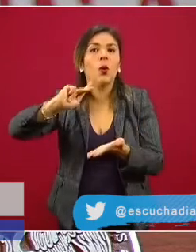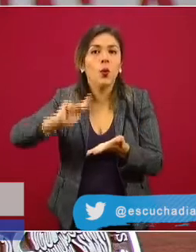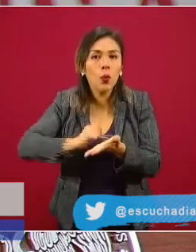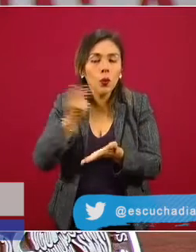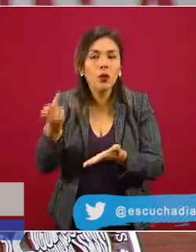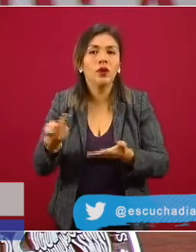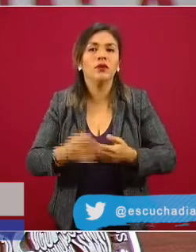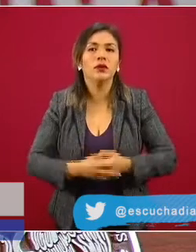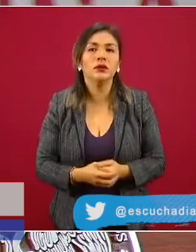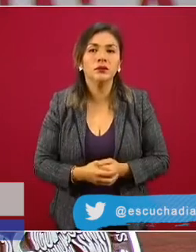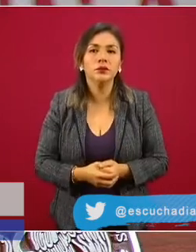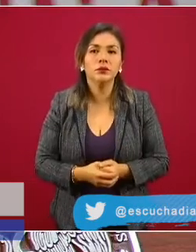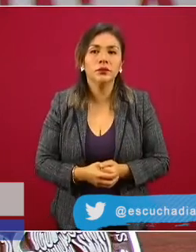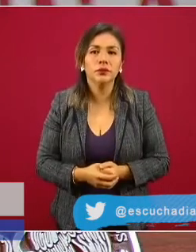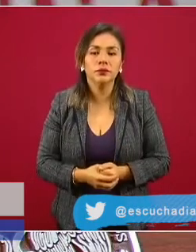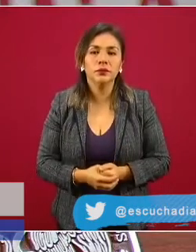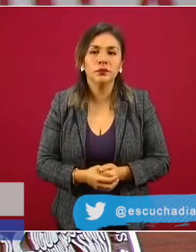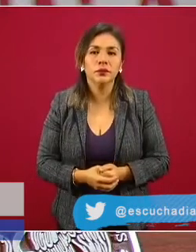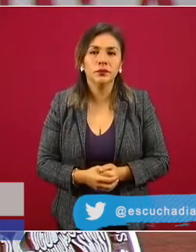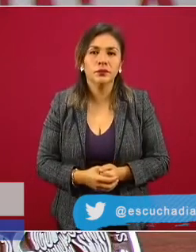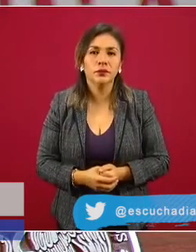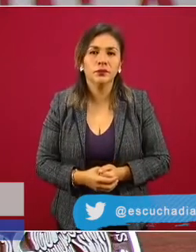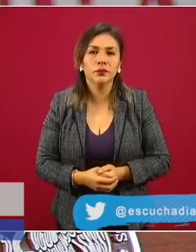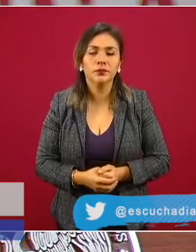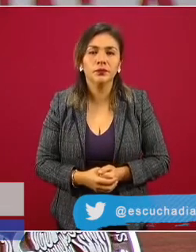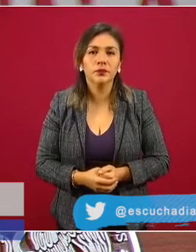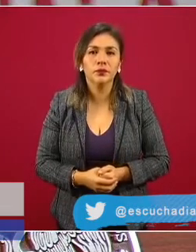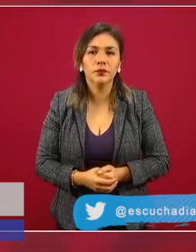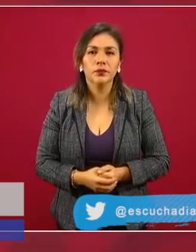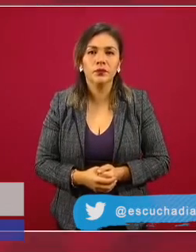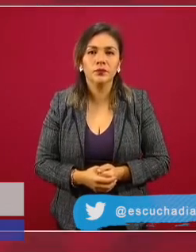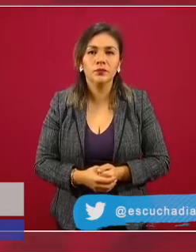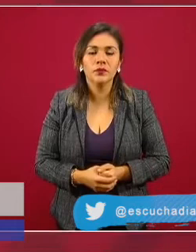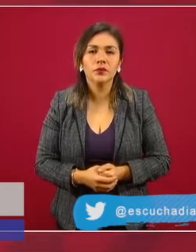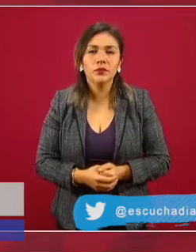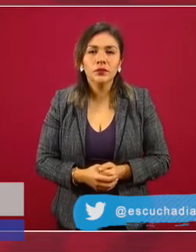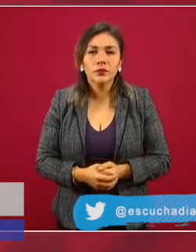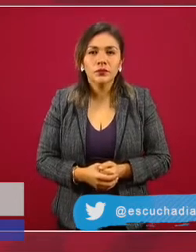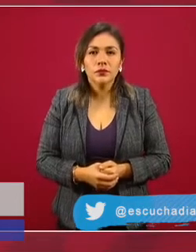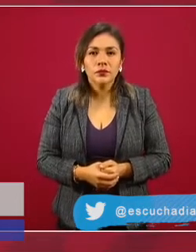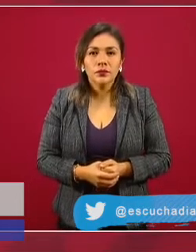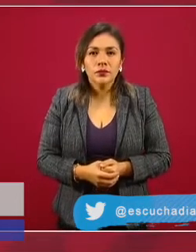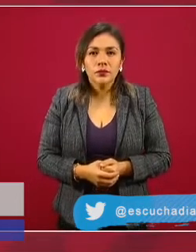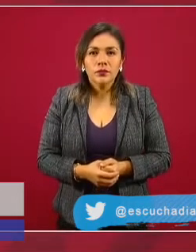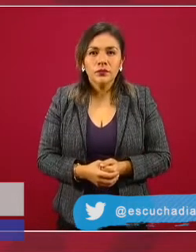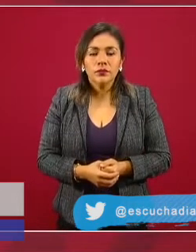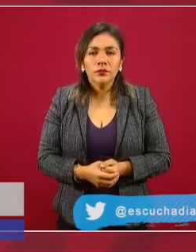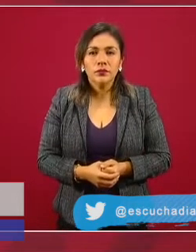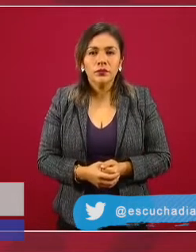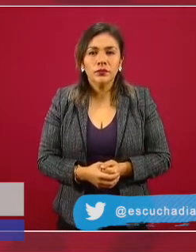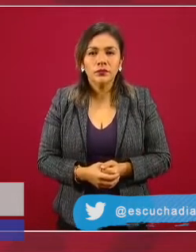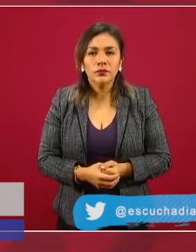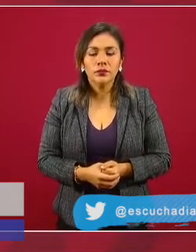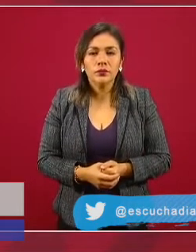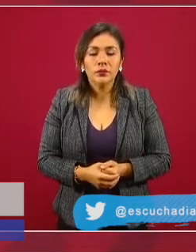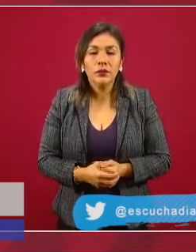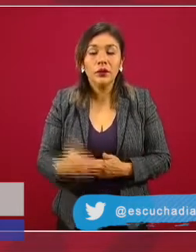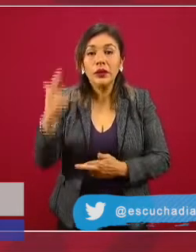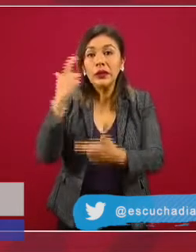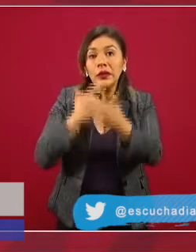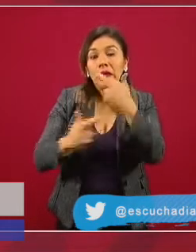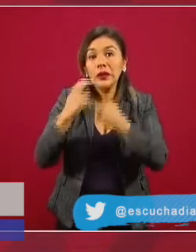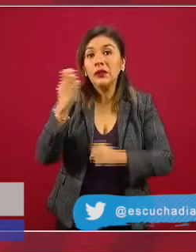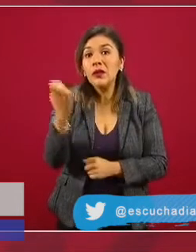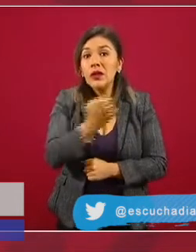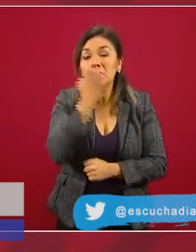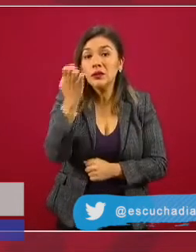El presidente menciona que no hay denuncias sobre el desvío de insumos médicos a hospitales. Indica que la descomposición social producida durante la